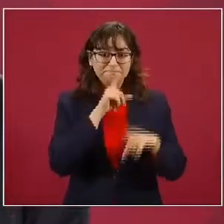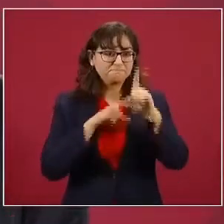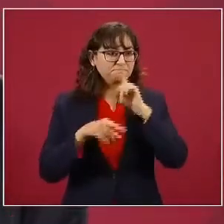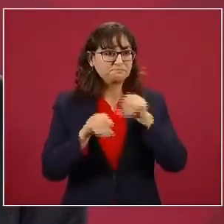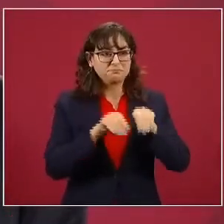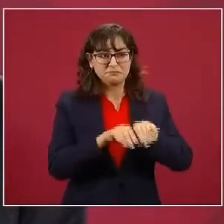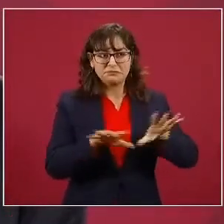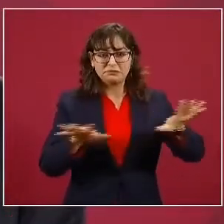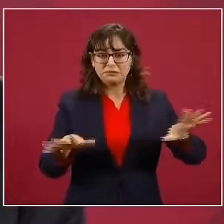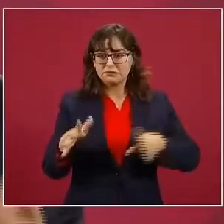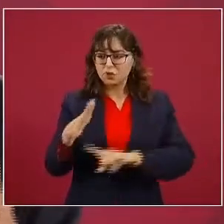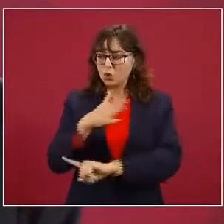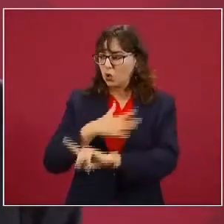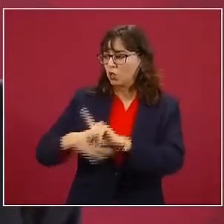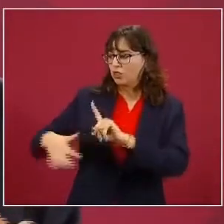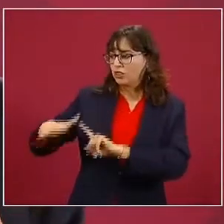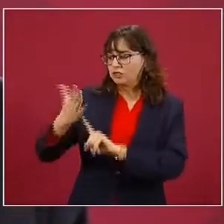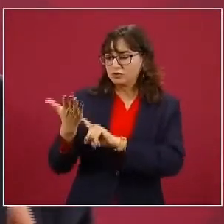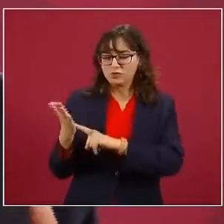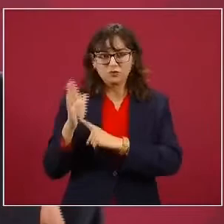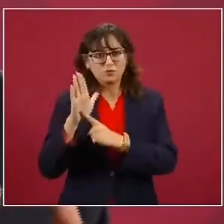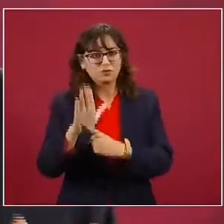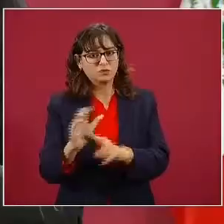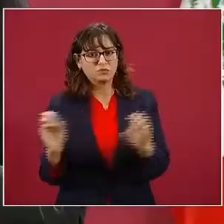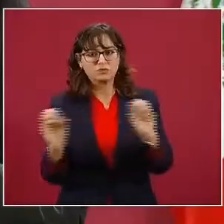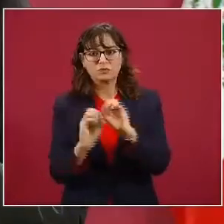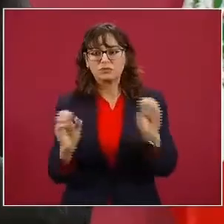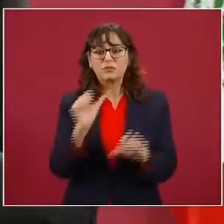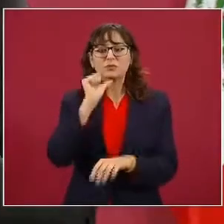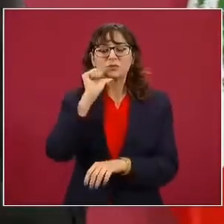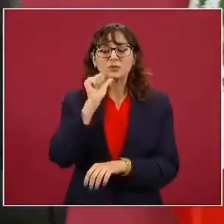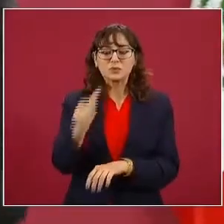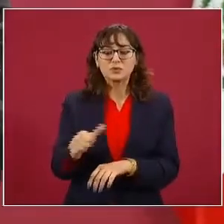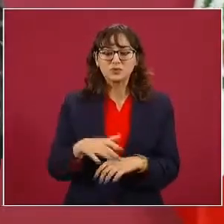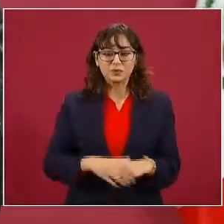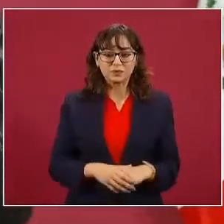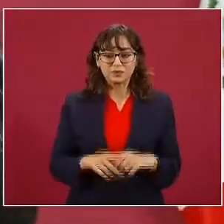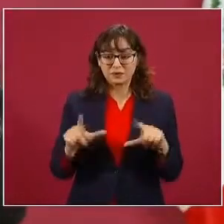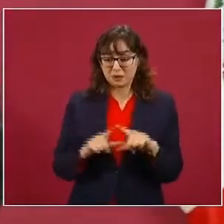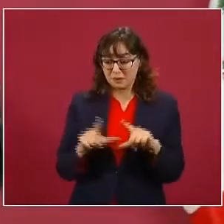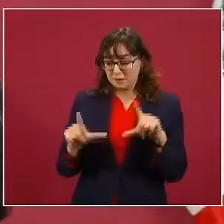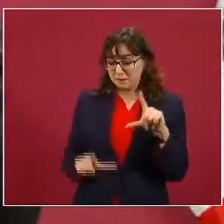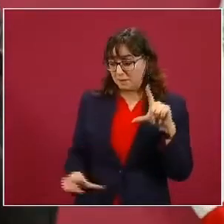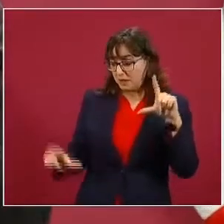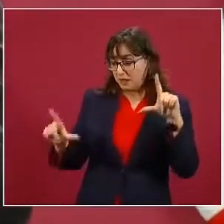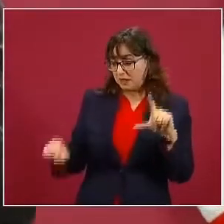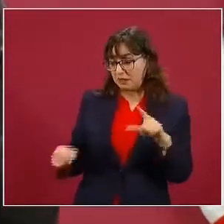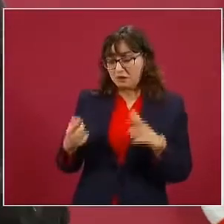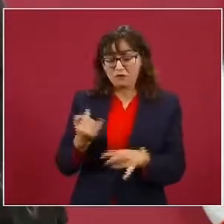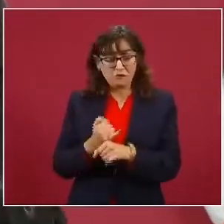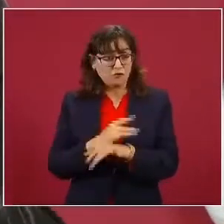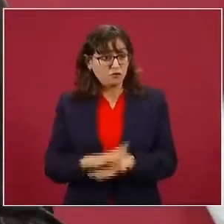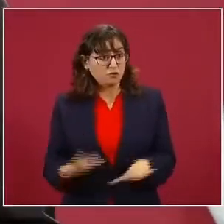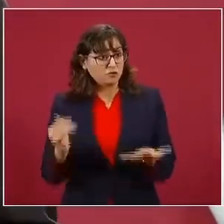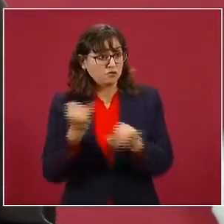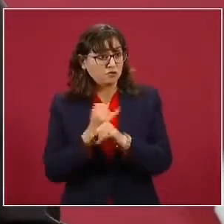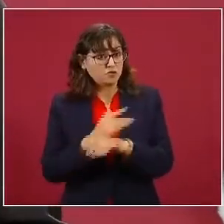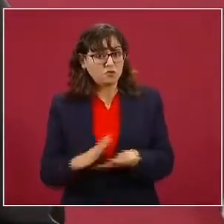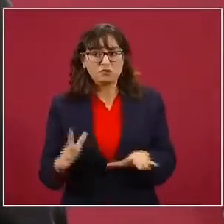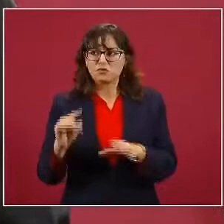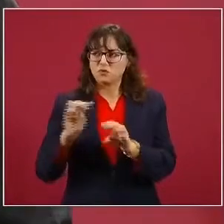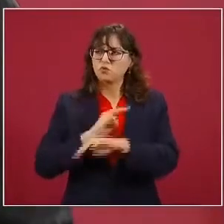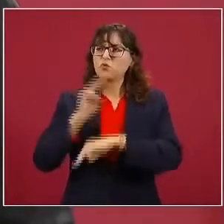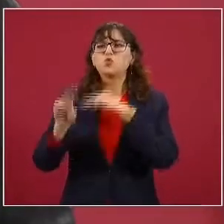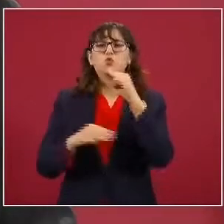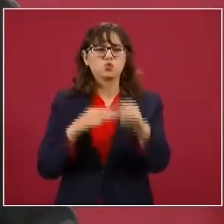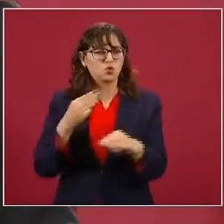solo es México y no se informa de lo que está pasando en el mundo,